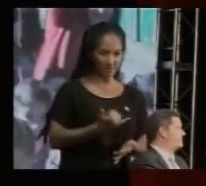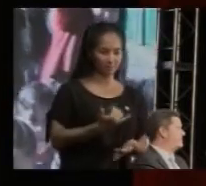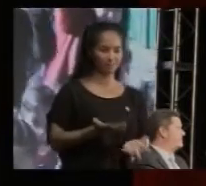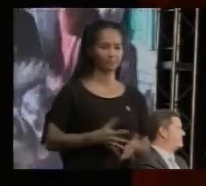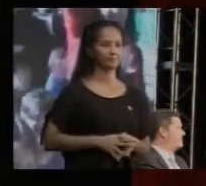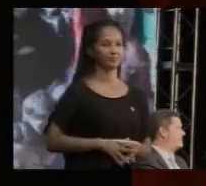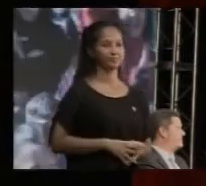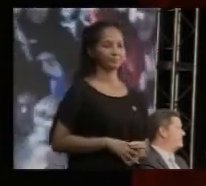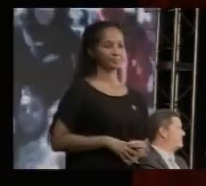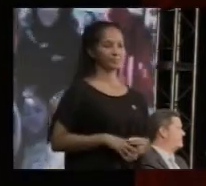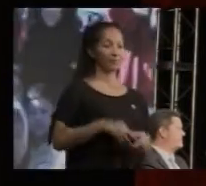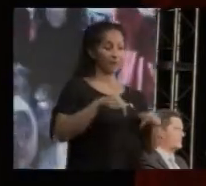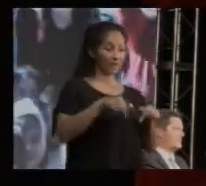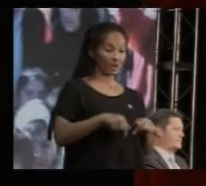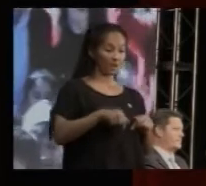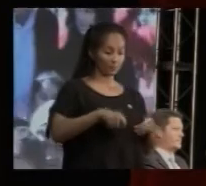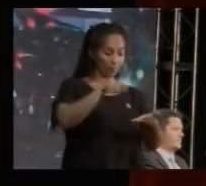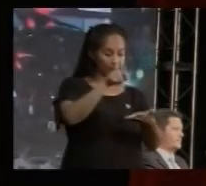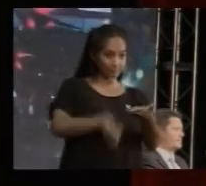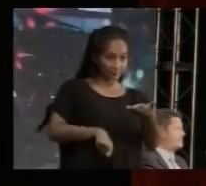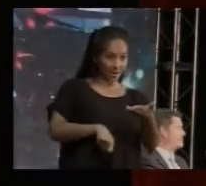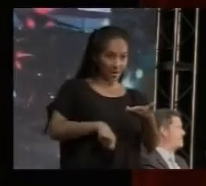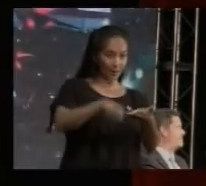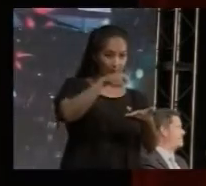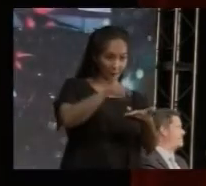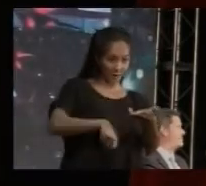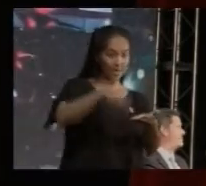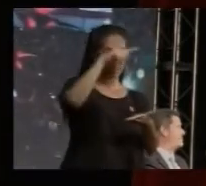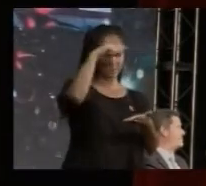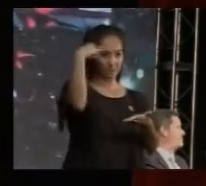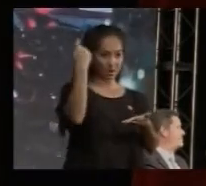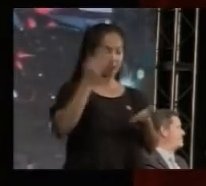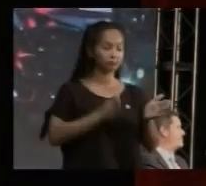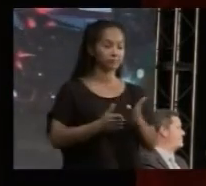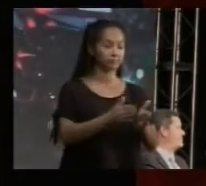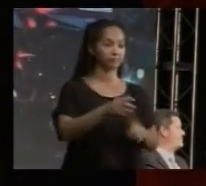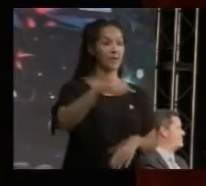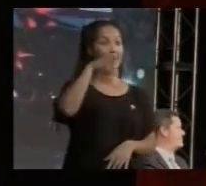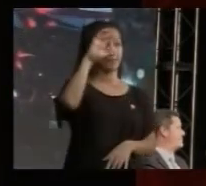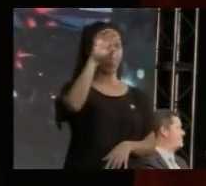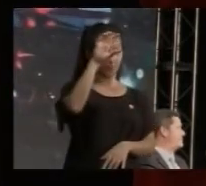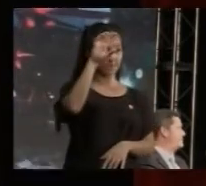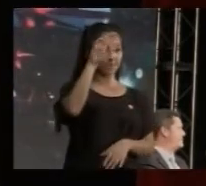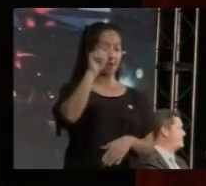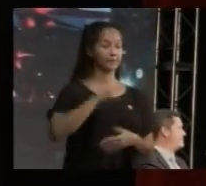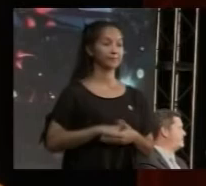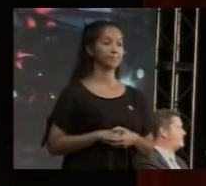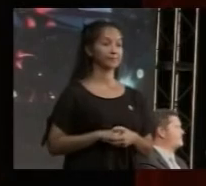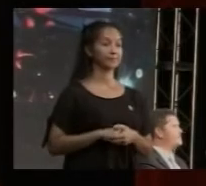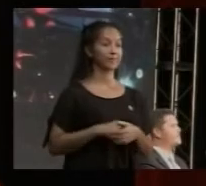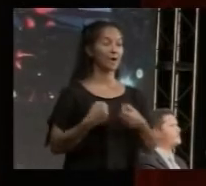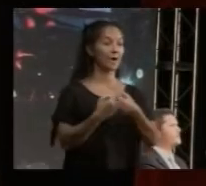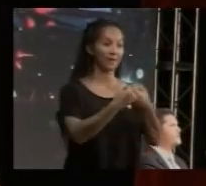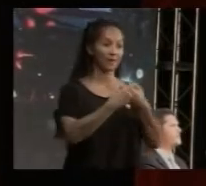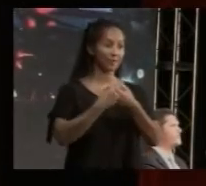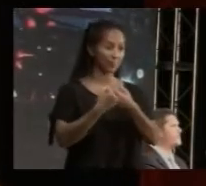esto, y está firmado en un acta que firma la Nación, Vialidad Nacional y la provincia, es la que se ha